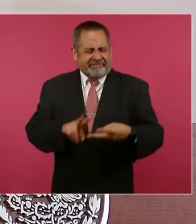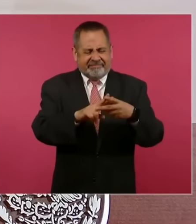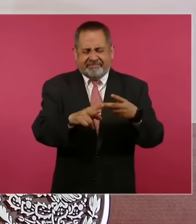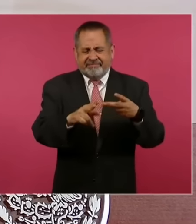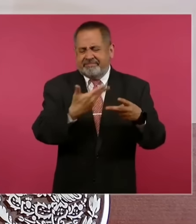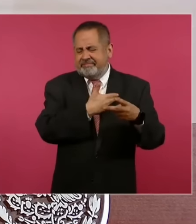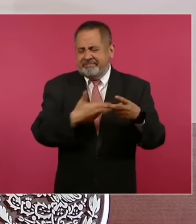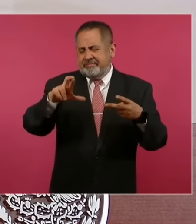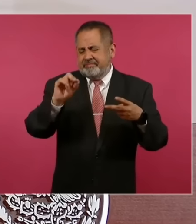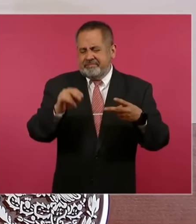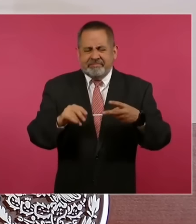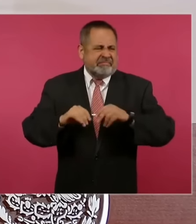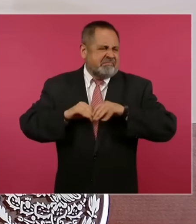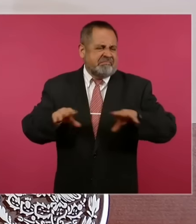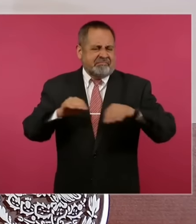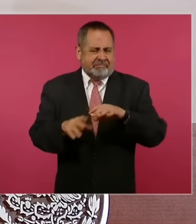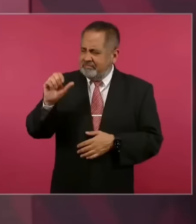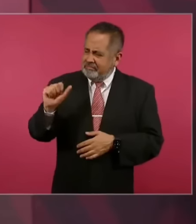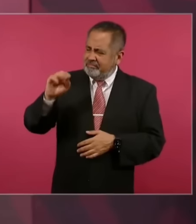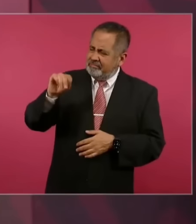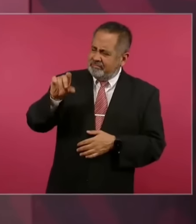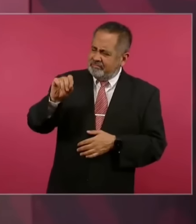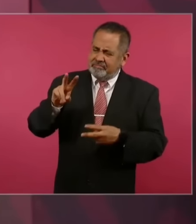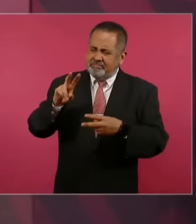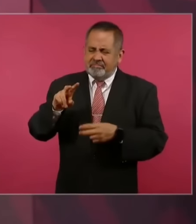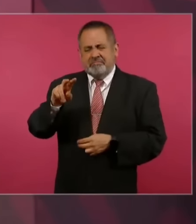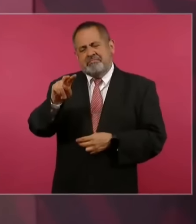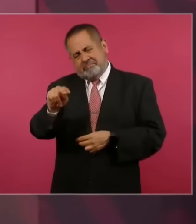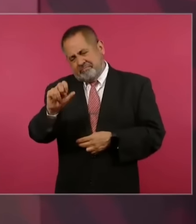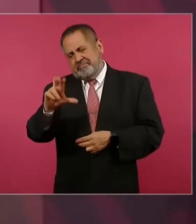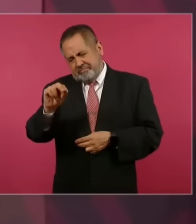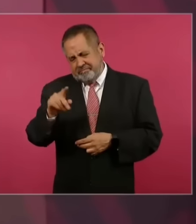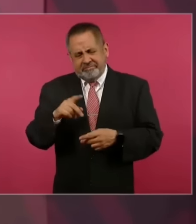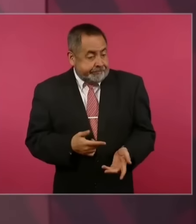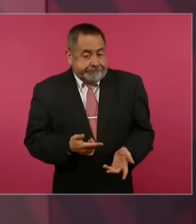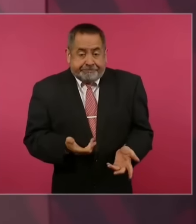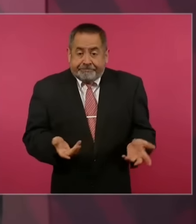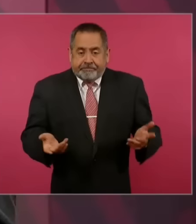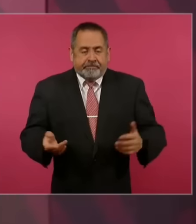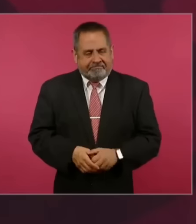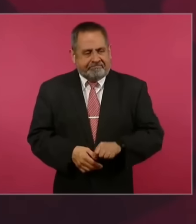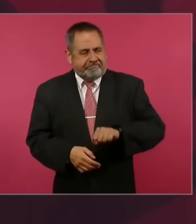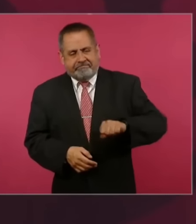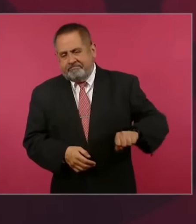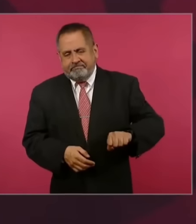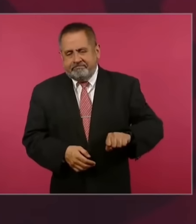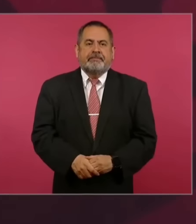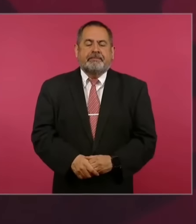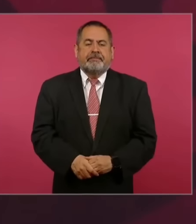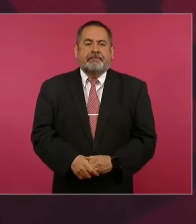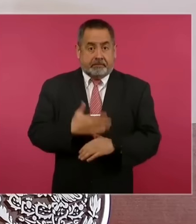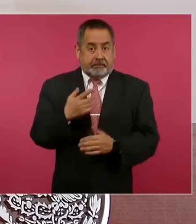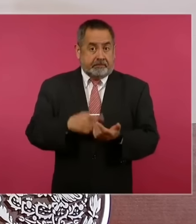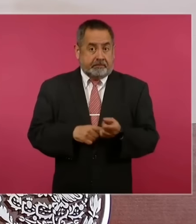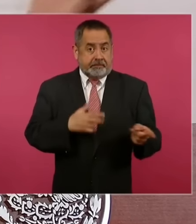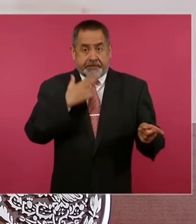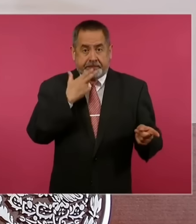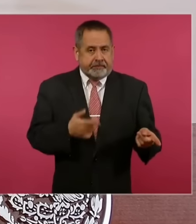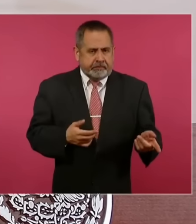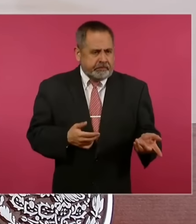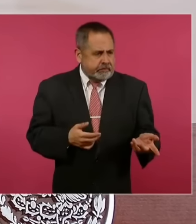presidente narco, AMLO narco, y ya. Pues no funciona, porque